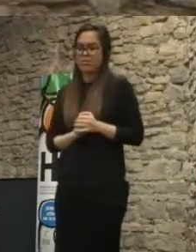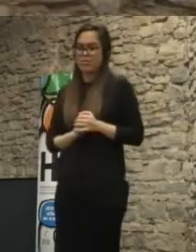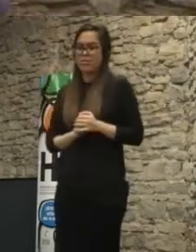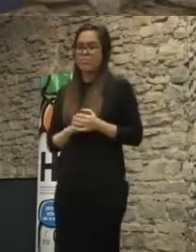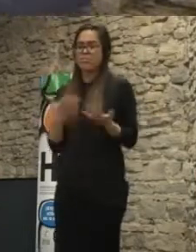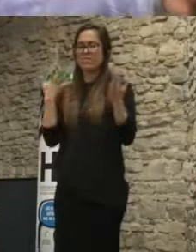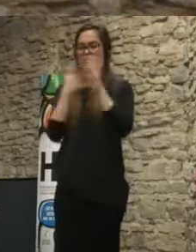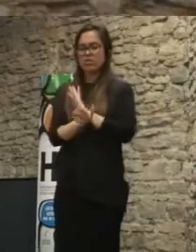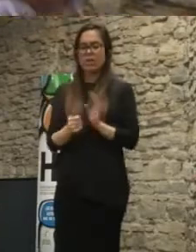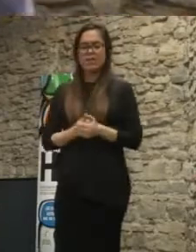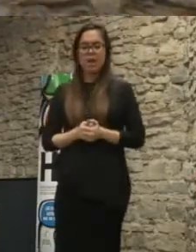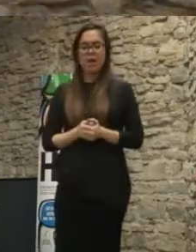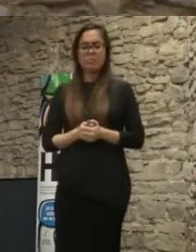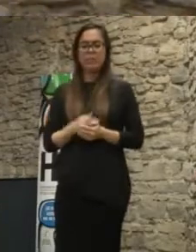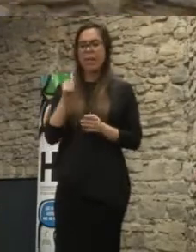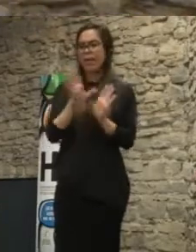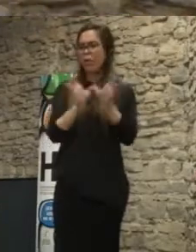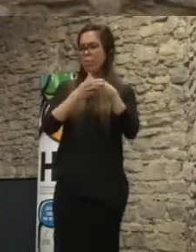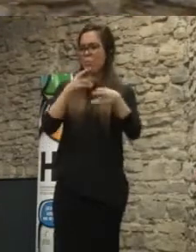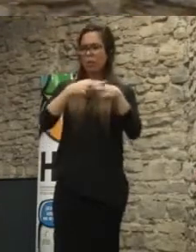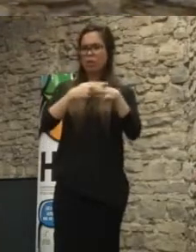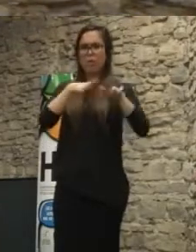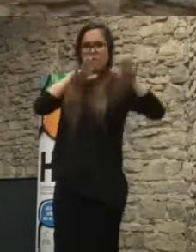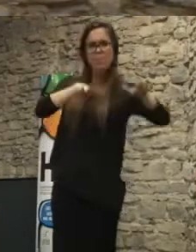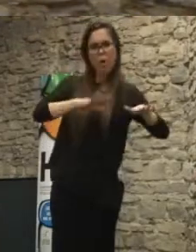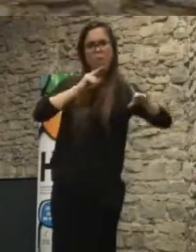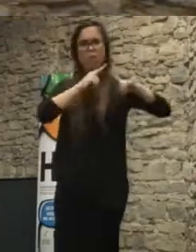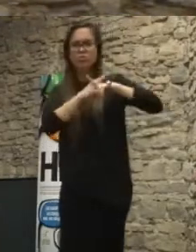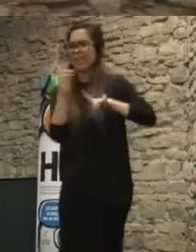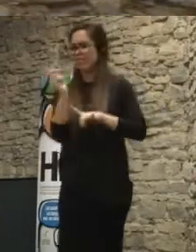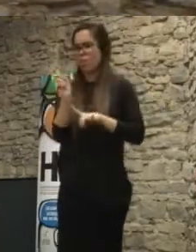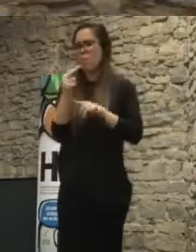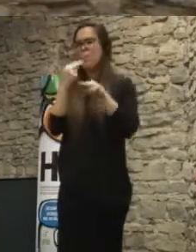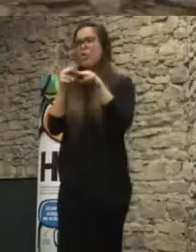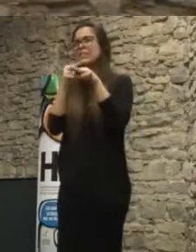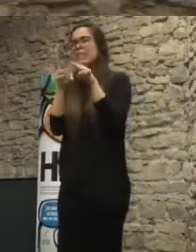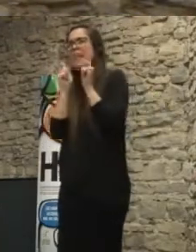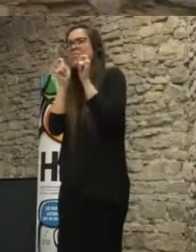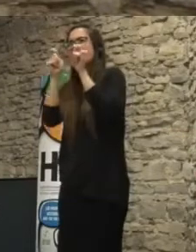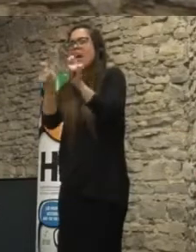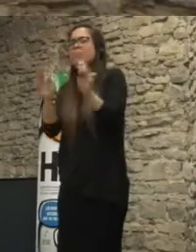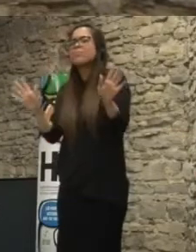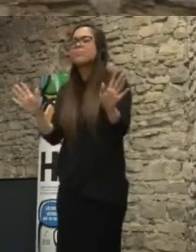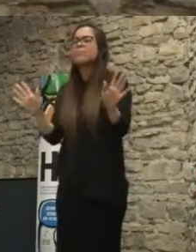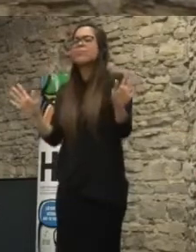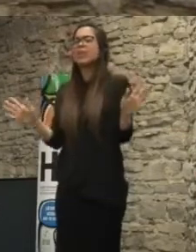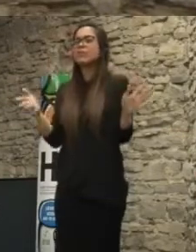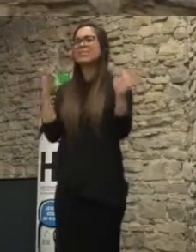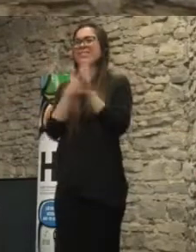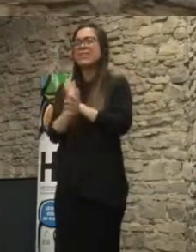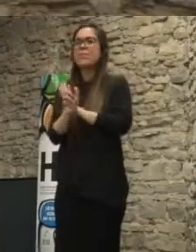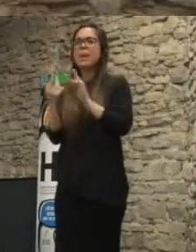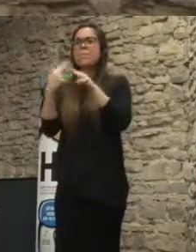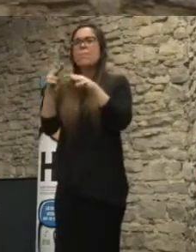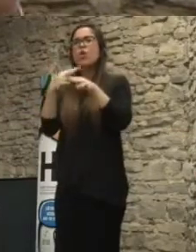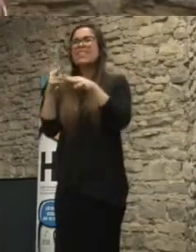de ser de este partido, de este otro partido, no. Lo que la politiza desde el punto de vista de lo que es el sentido noble de la política, ¿no? Que